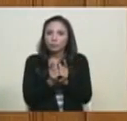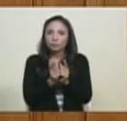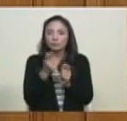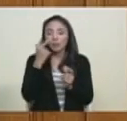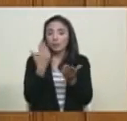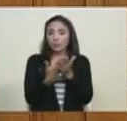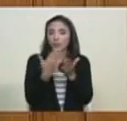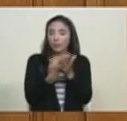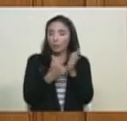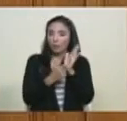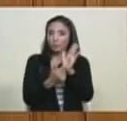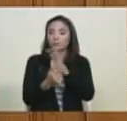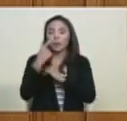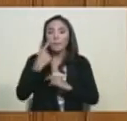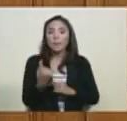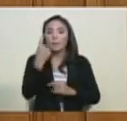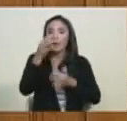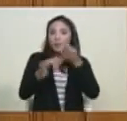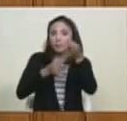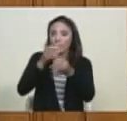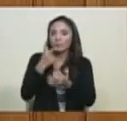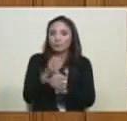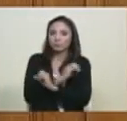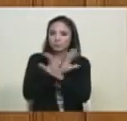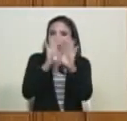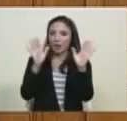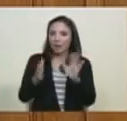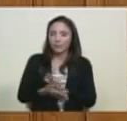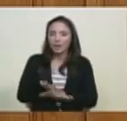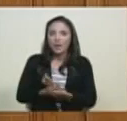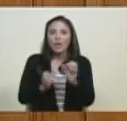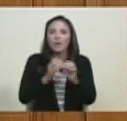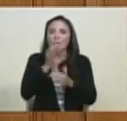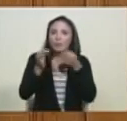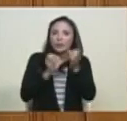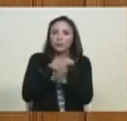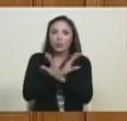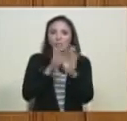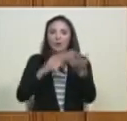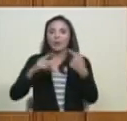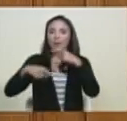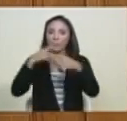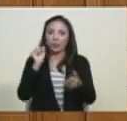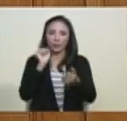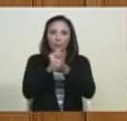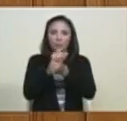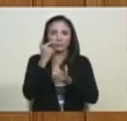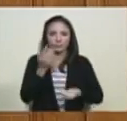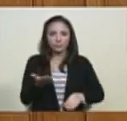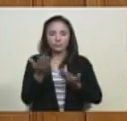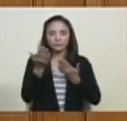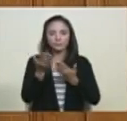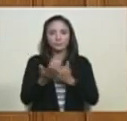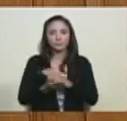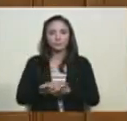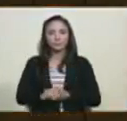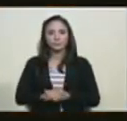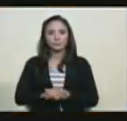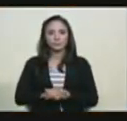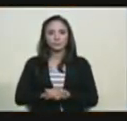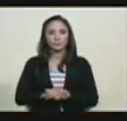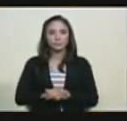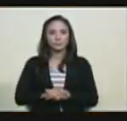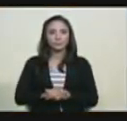de su primera declaración, que ya ha sido ampliado con detalles luego de su captura. Adelante.